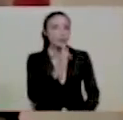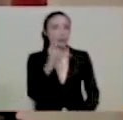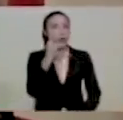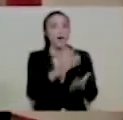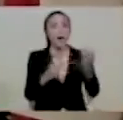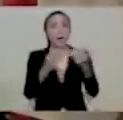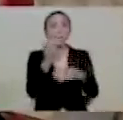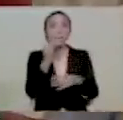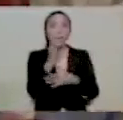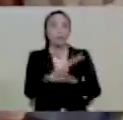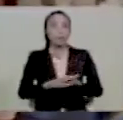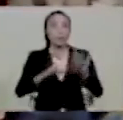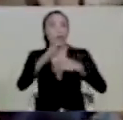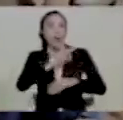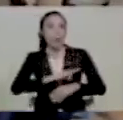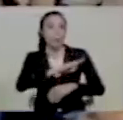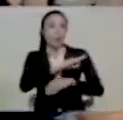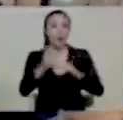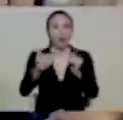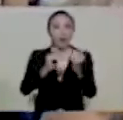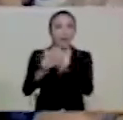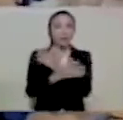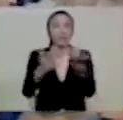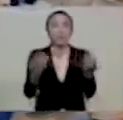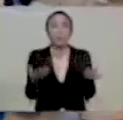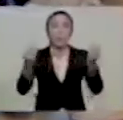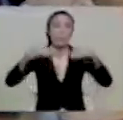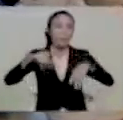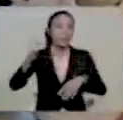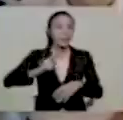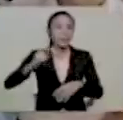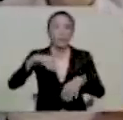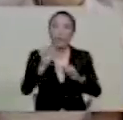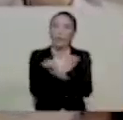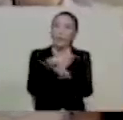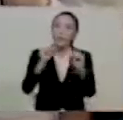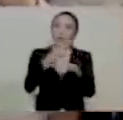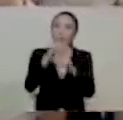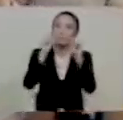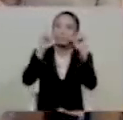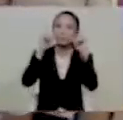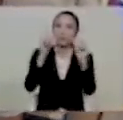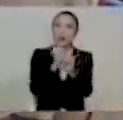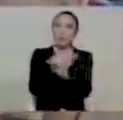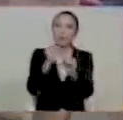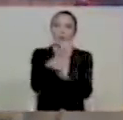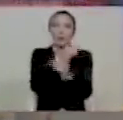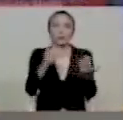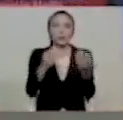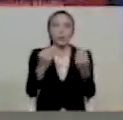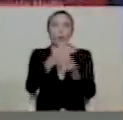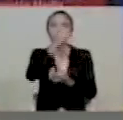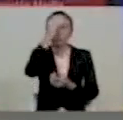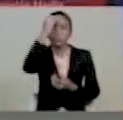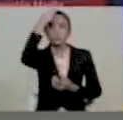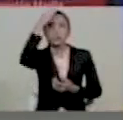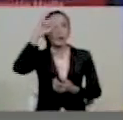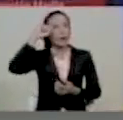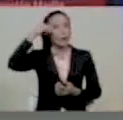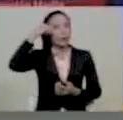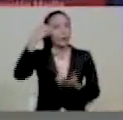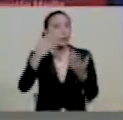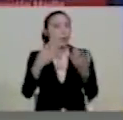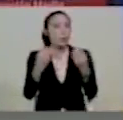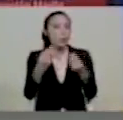y luces son nuestras primeras necesidades. Cada mañana al despertar debe inspirarnos el pensamiento